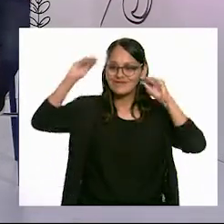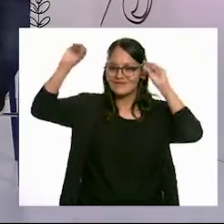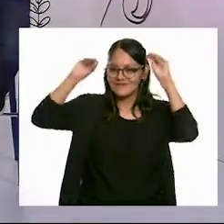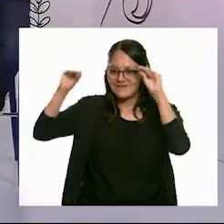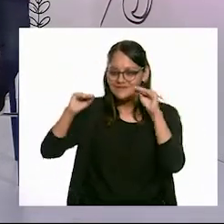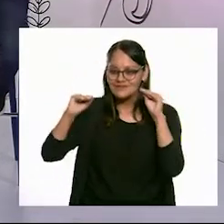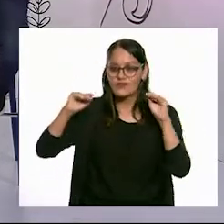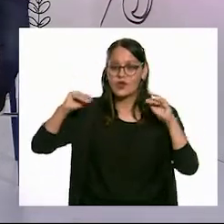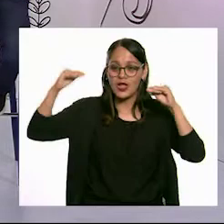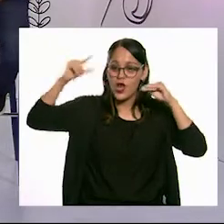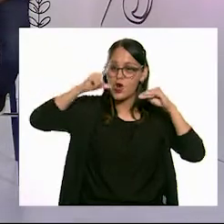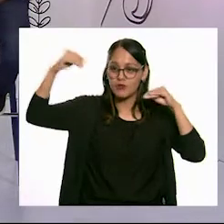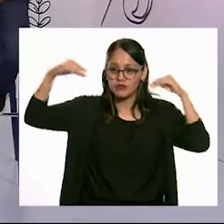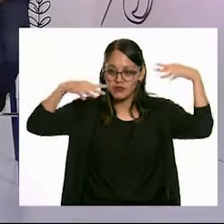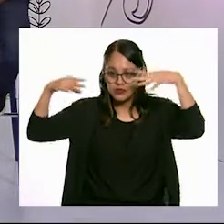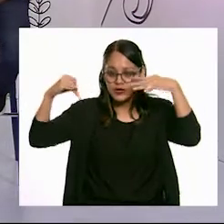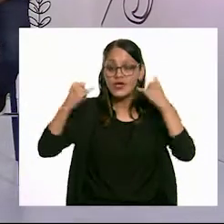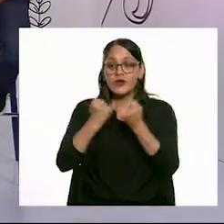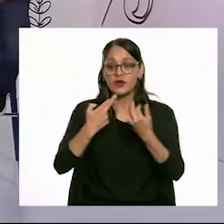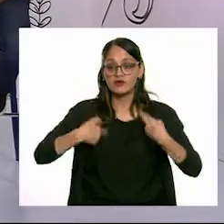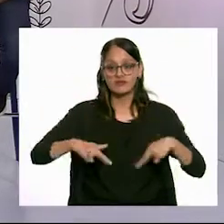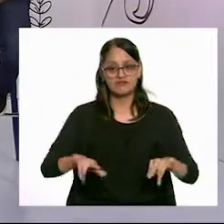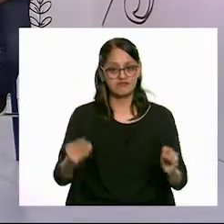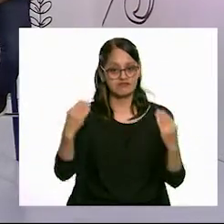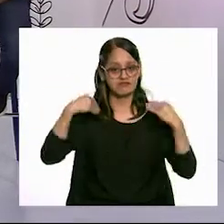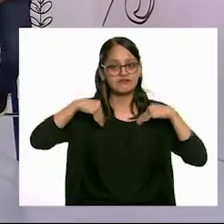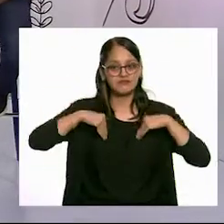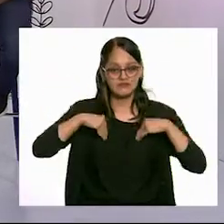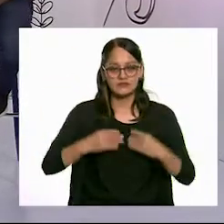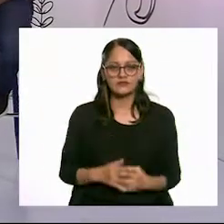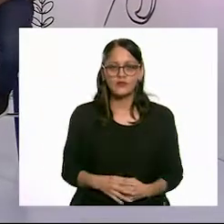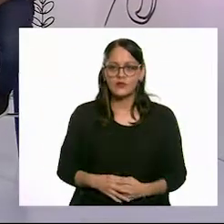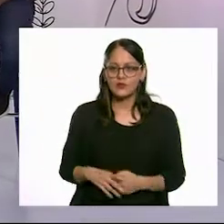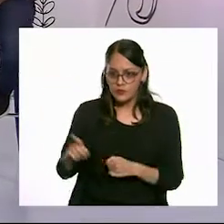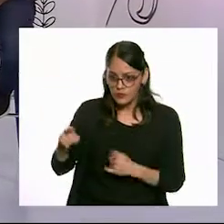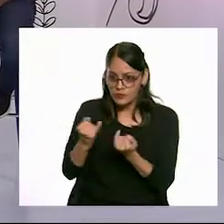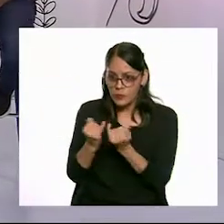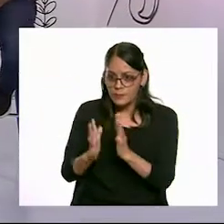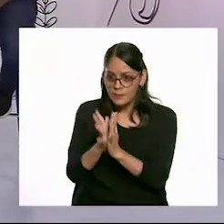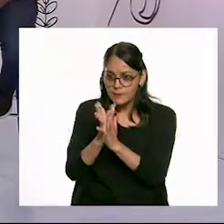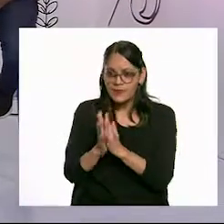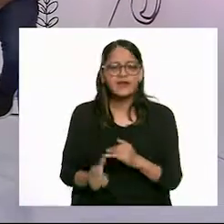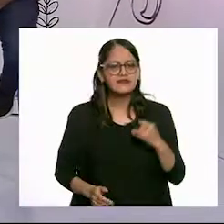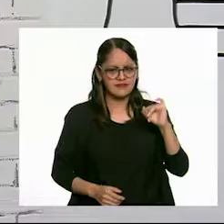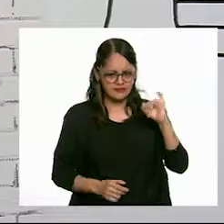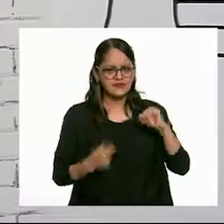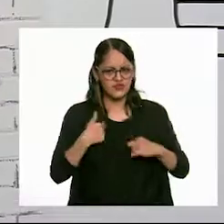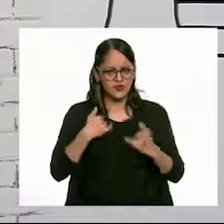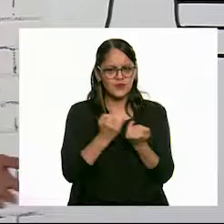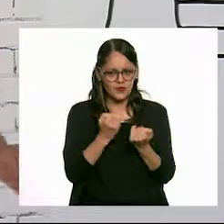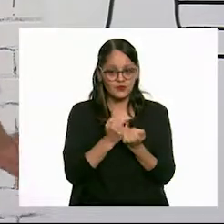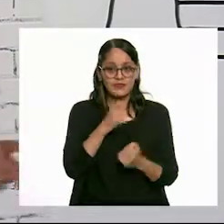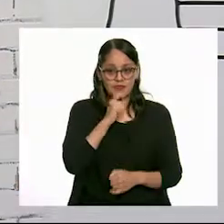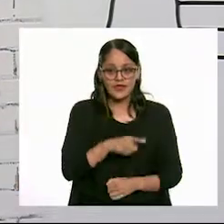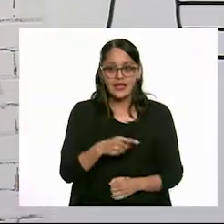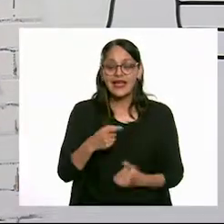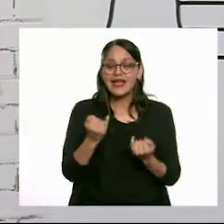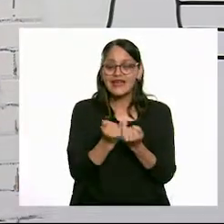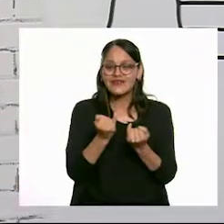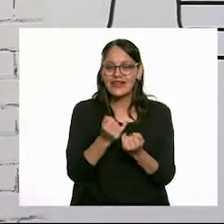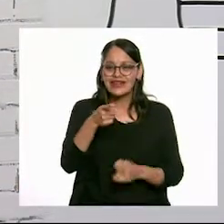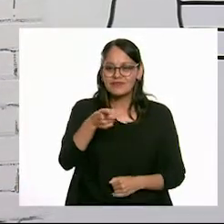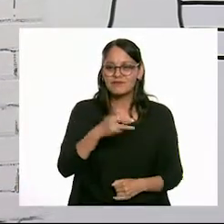el vestuario. ¿Tú has actuado en óperas? Sí, he participado en muchas óperas y por eso se llama el espectáculo sin